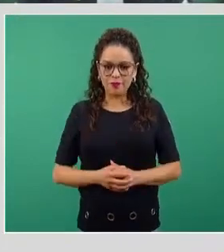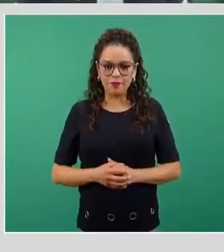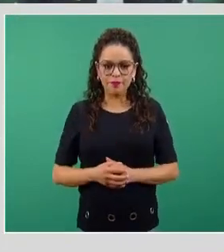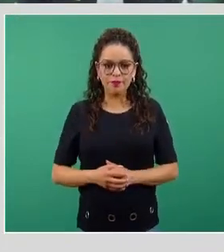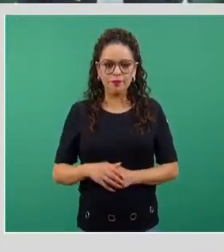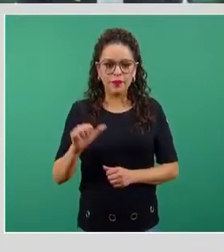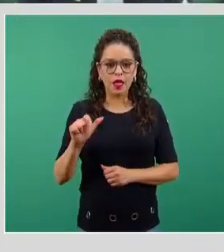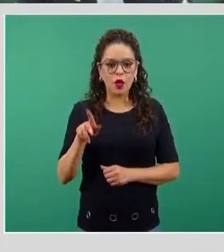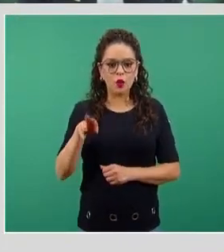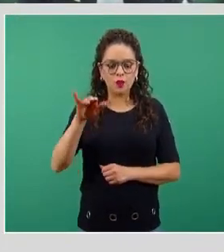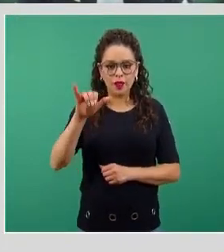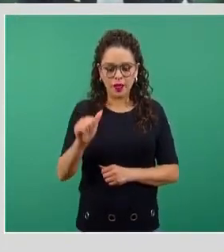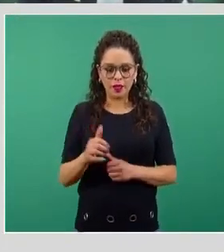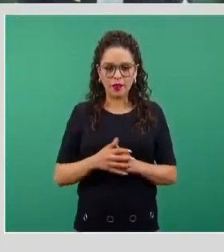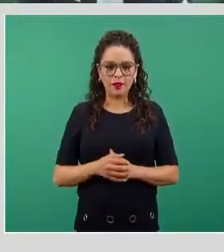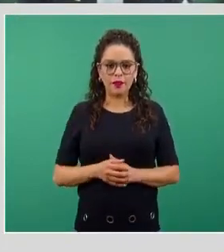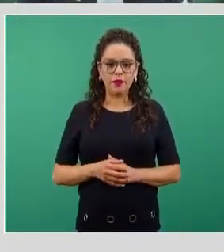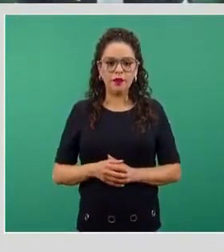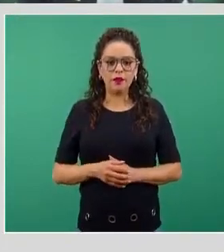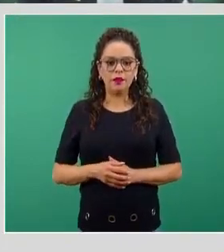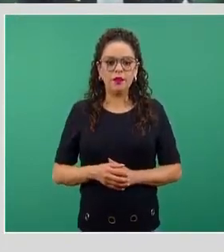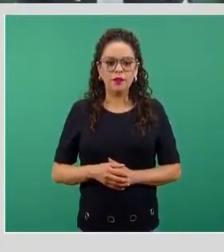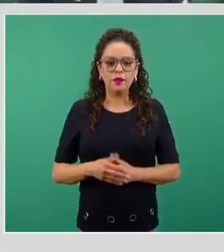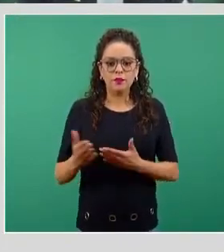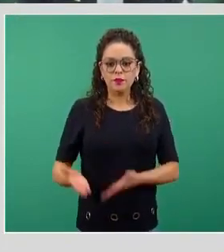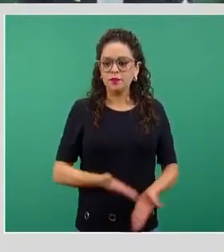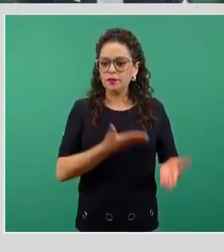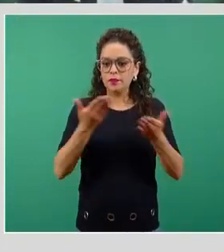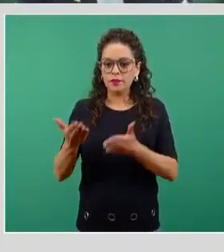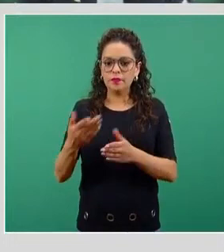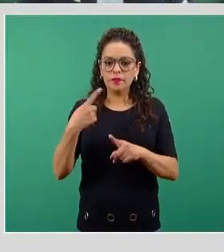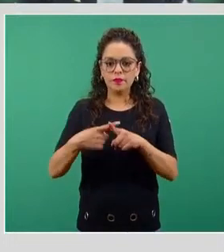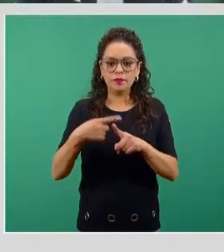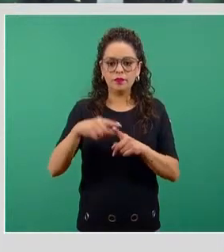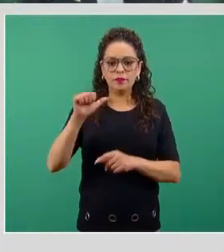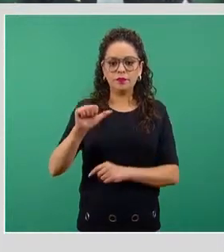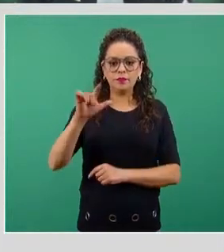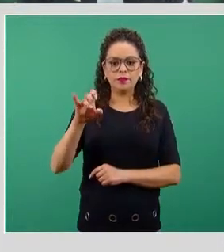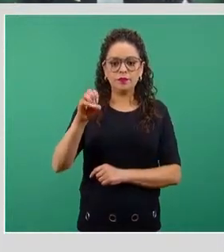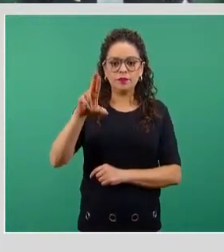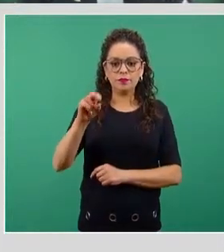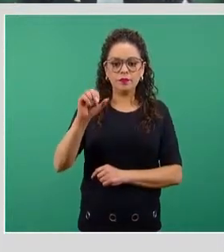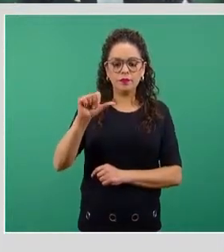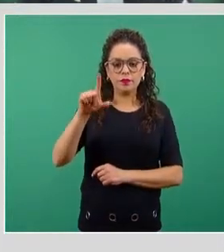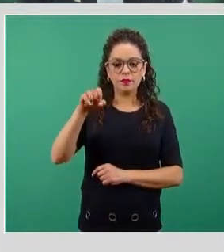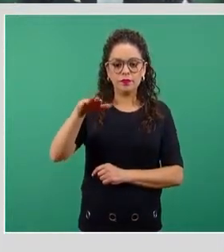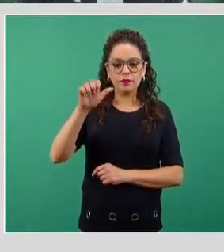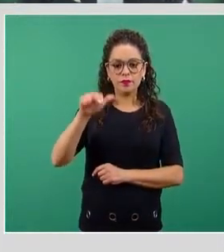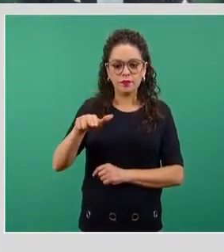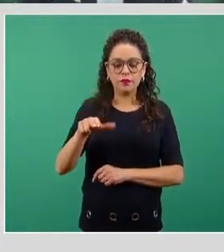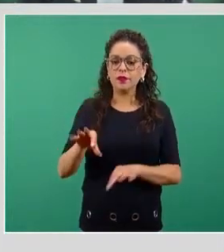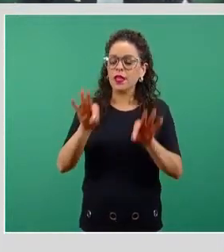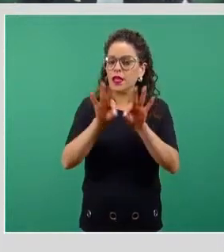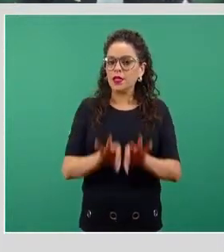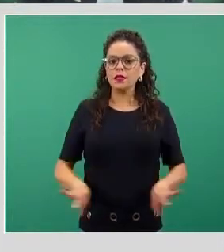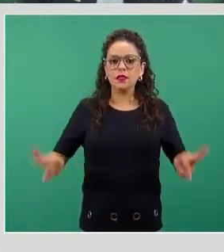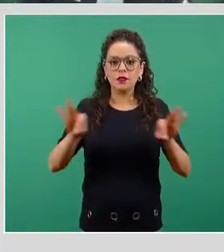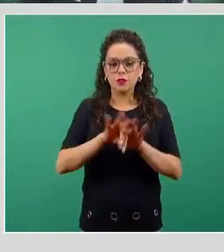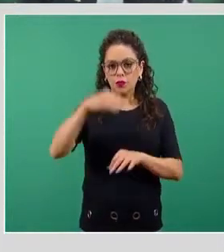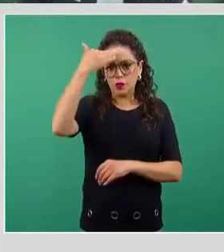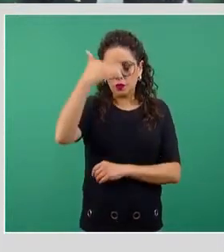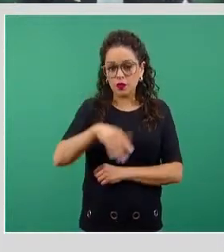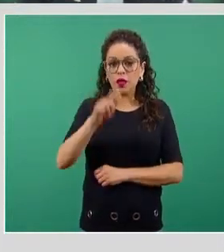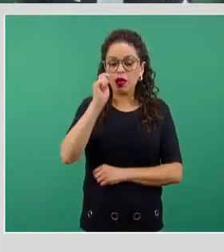Alomía. Antes de pasar con nuestro compañero Alejandro Alemán, es importante destacar cuando la persona acude al punto